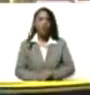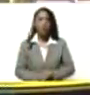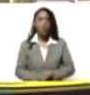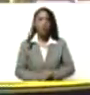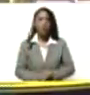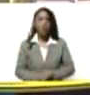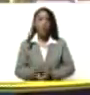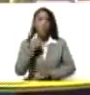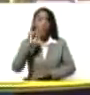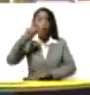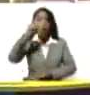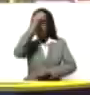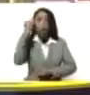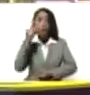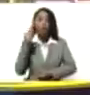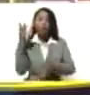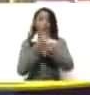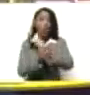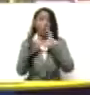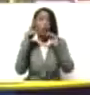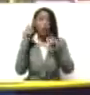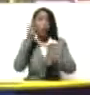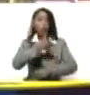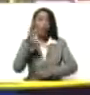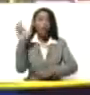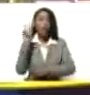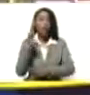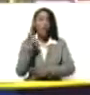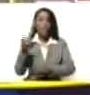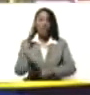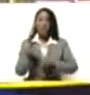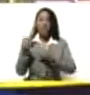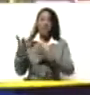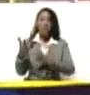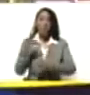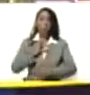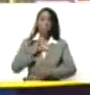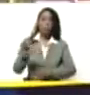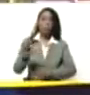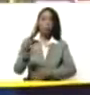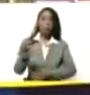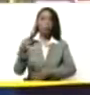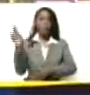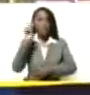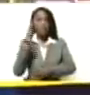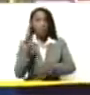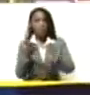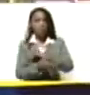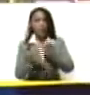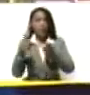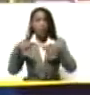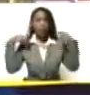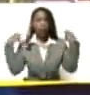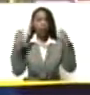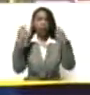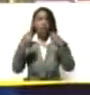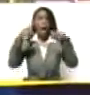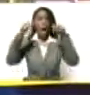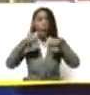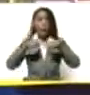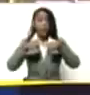dijo julio borges plaga enfermedad contagiosa que será la campaña para que aquí